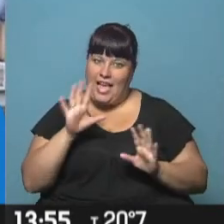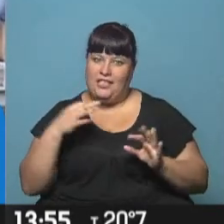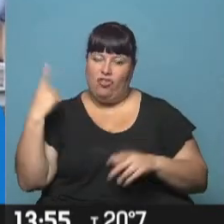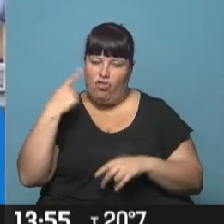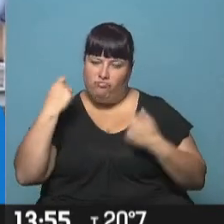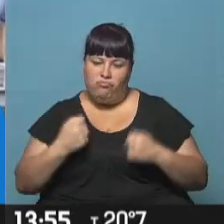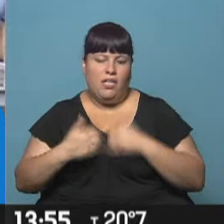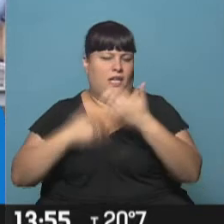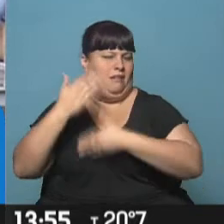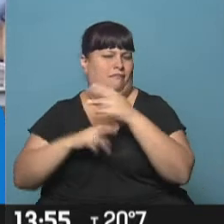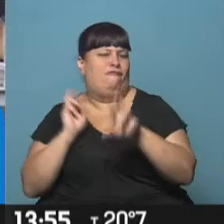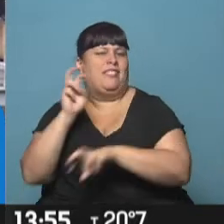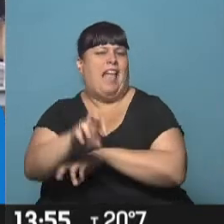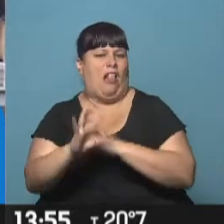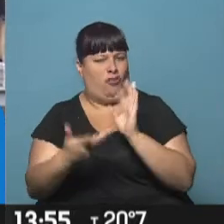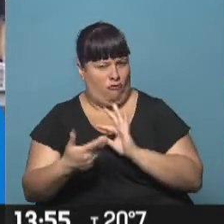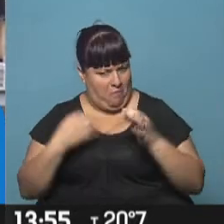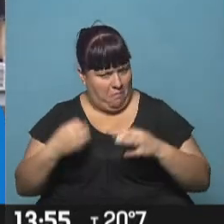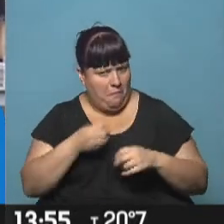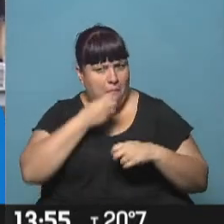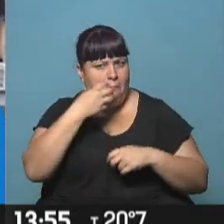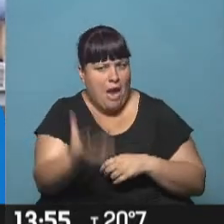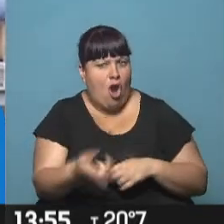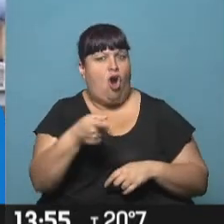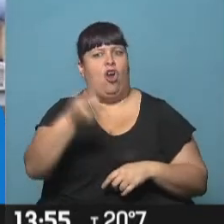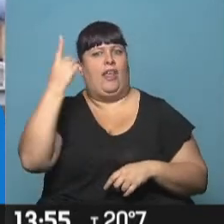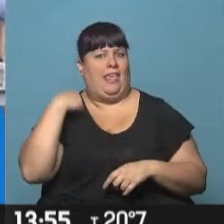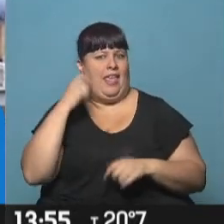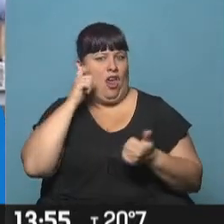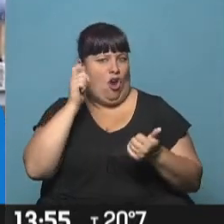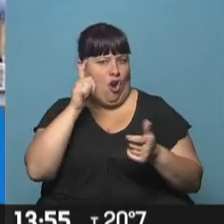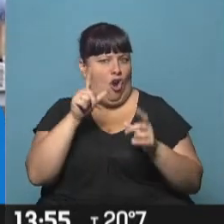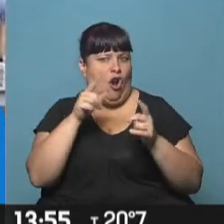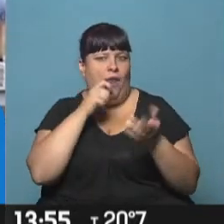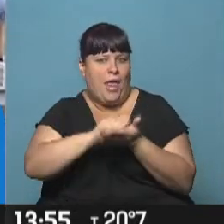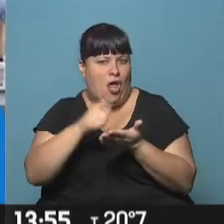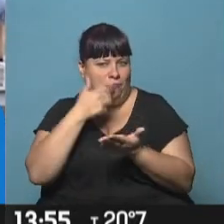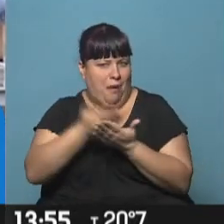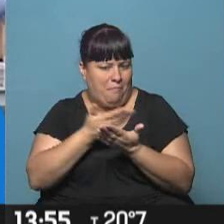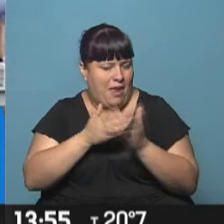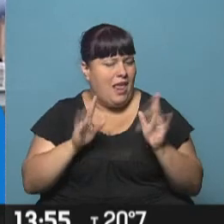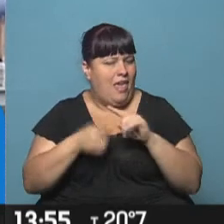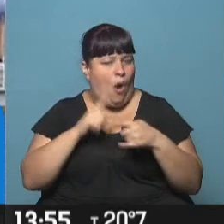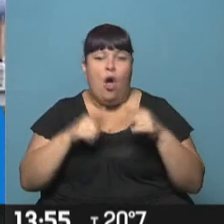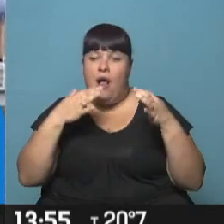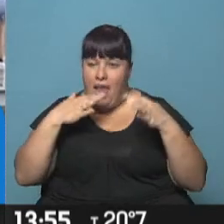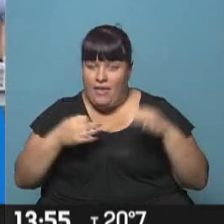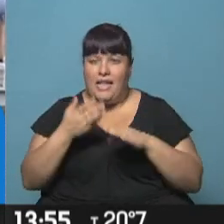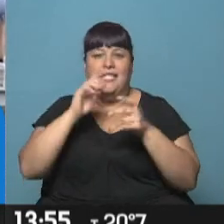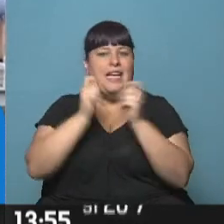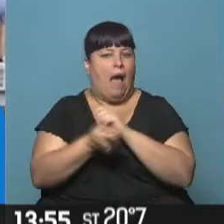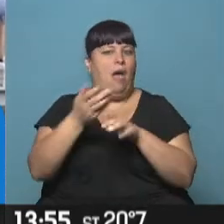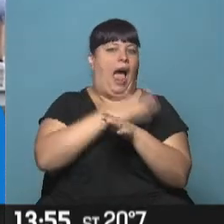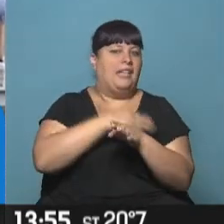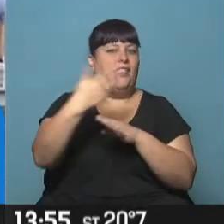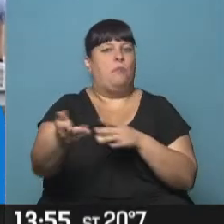eso es un salto adelante probablemente más grande aún que lo que se logra en la letra de este acuerdo, porque es realmente un antes y un después para